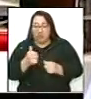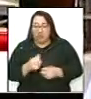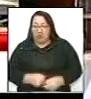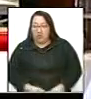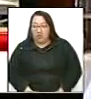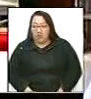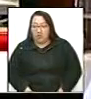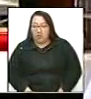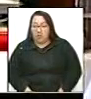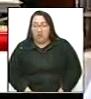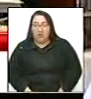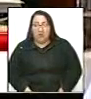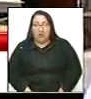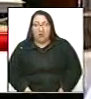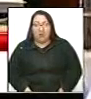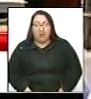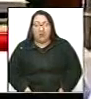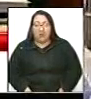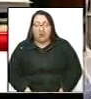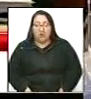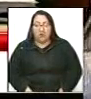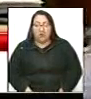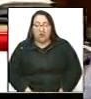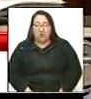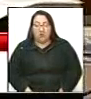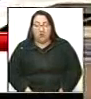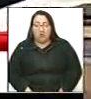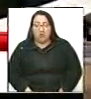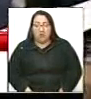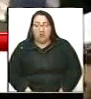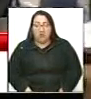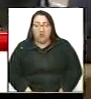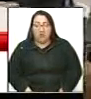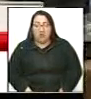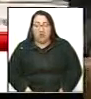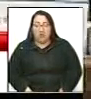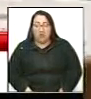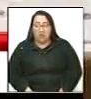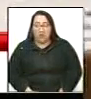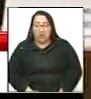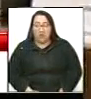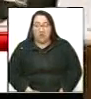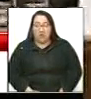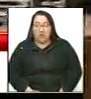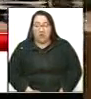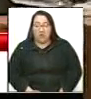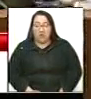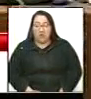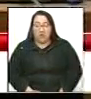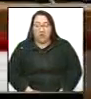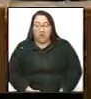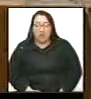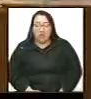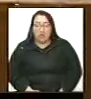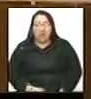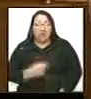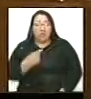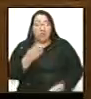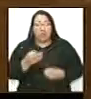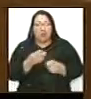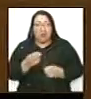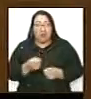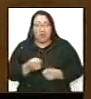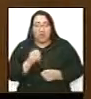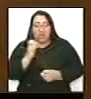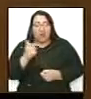Una segunda interrupción al congresista Violeta. ¿Cómo no, congresista Violeta? Gracias, presidente. Solamente para señalar,